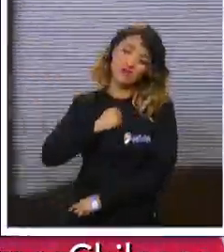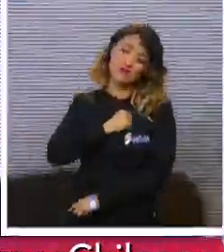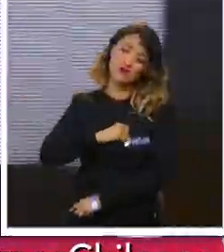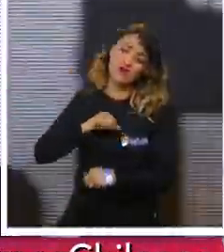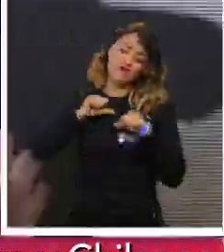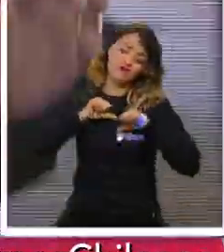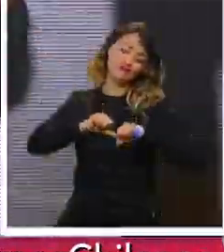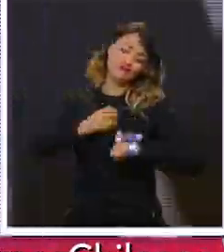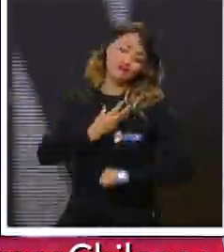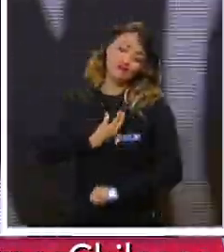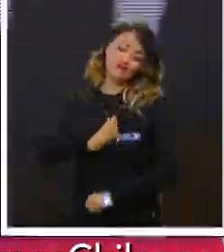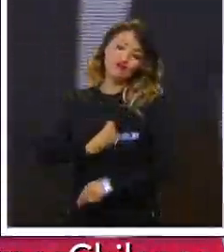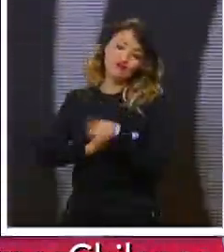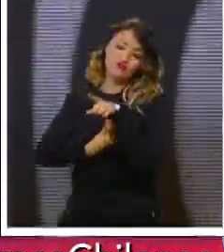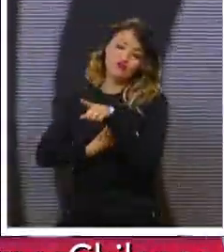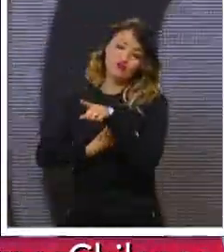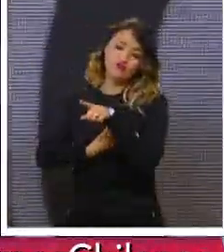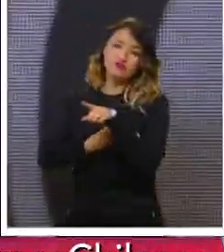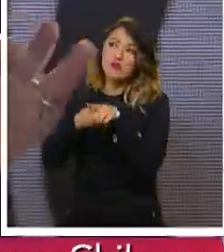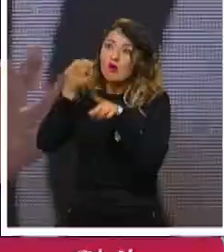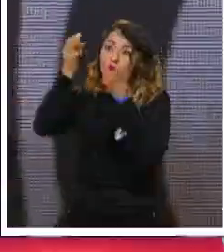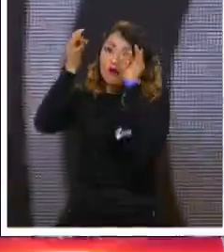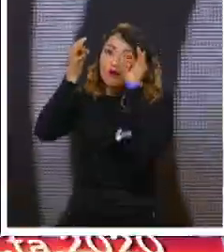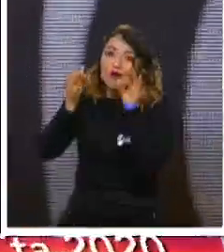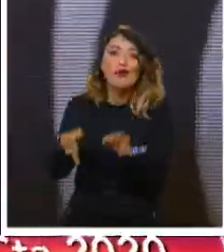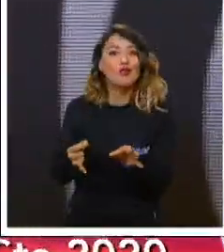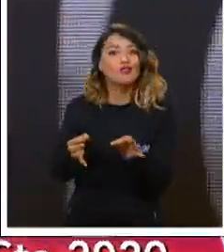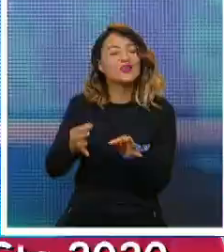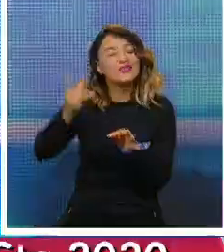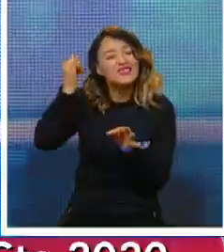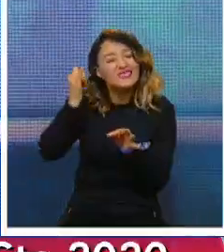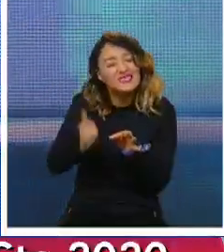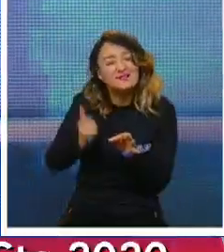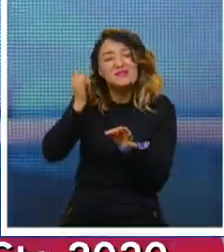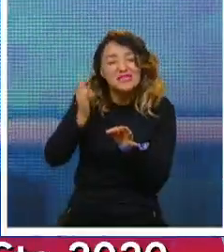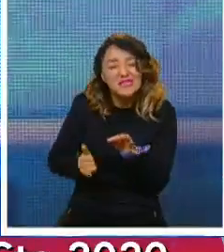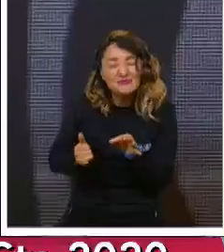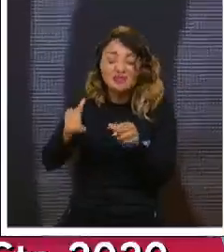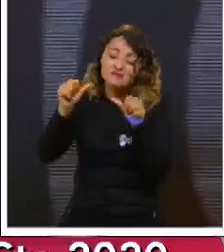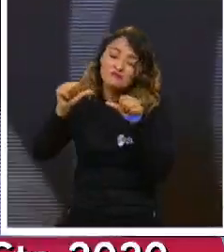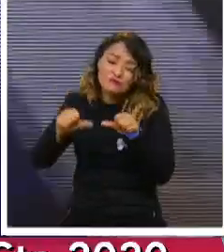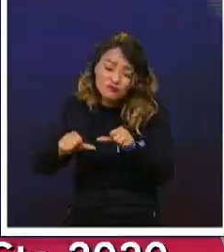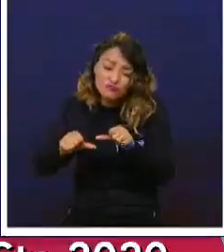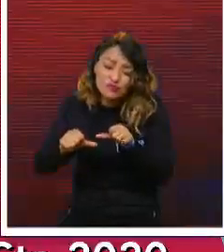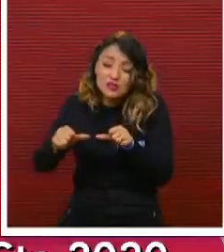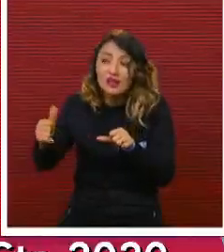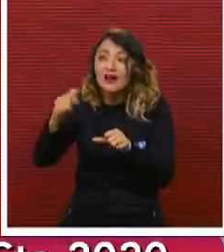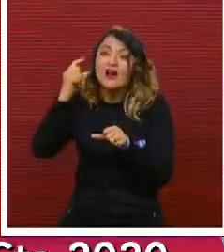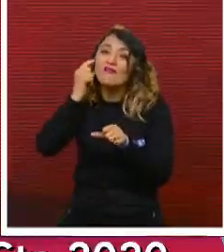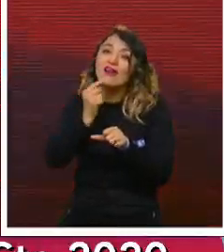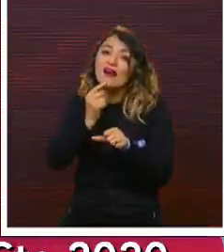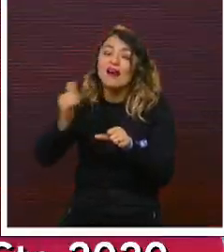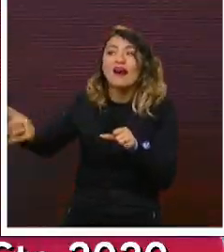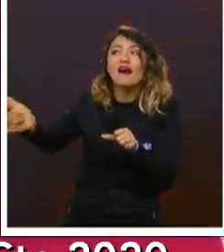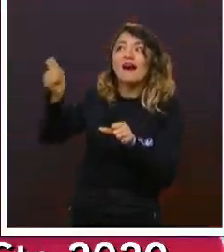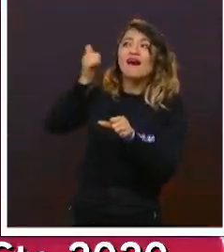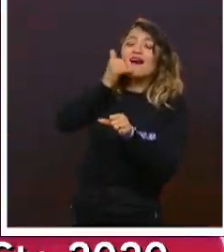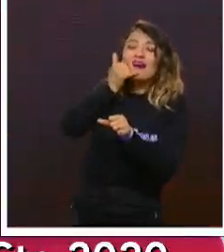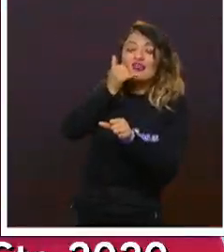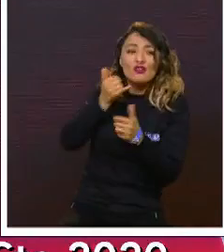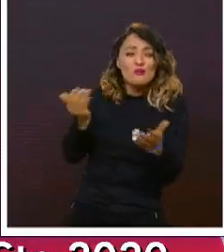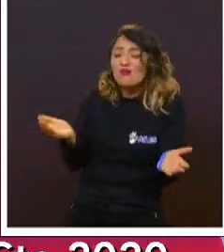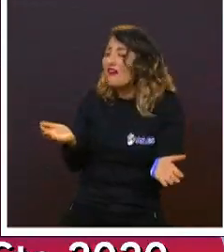deprimidos, justo en ese momento, no sé cómo pasa siempre que me llama don Francisco. Porque yo quería subirle el ánimo de alguna